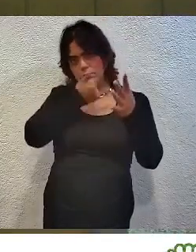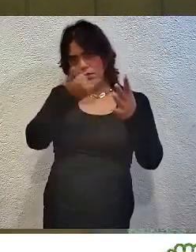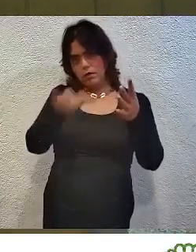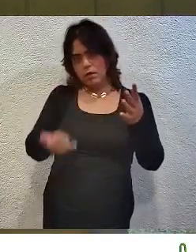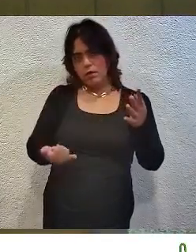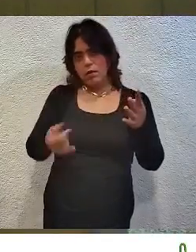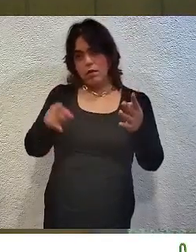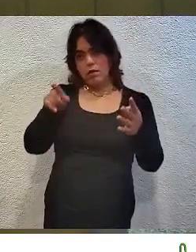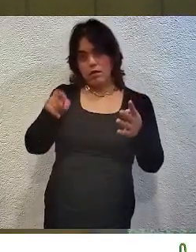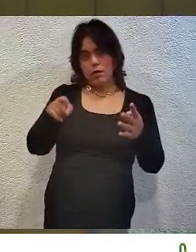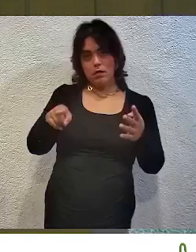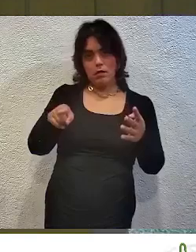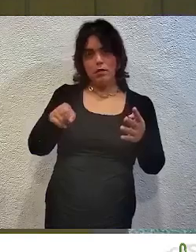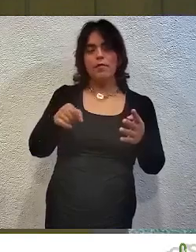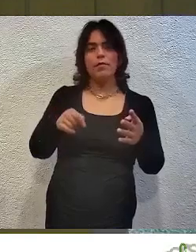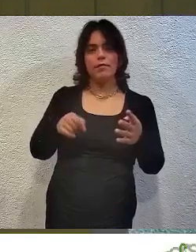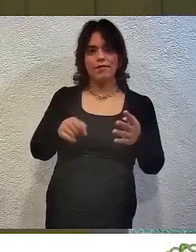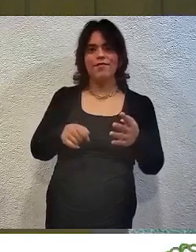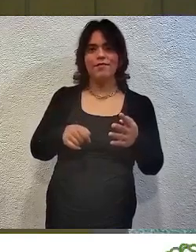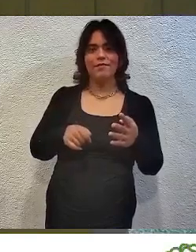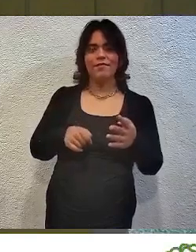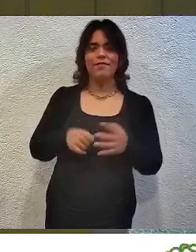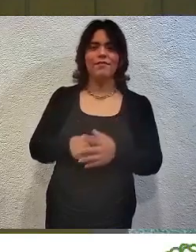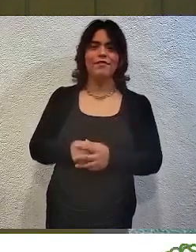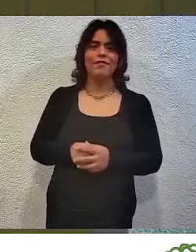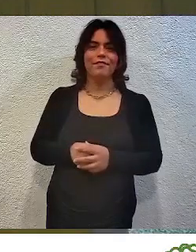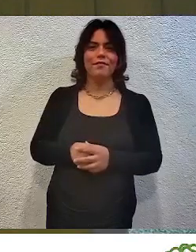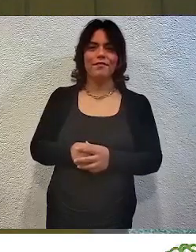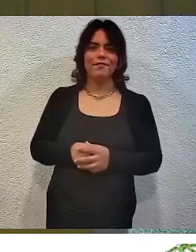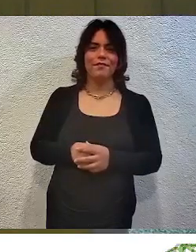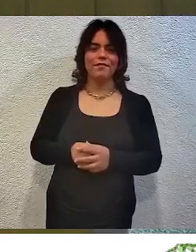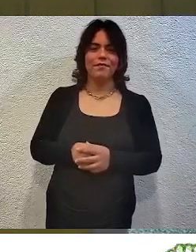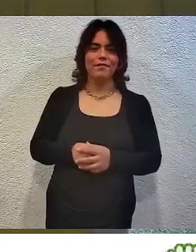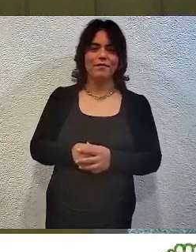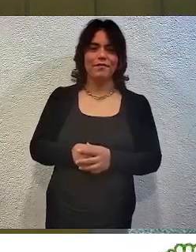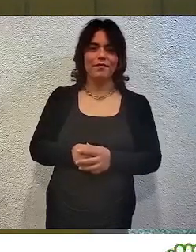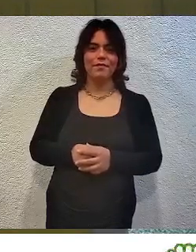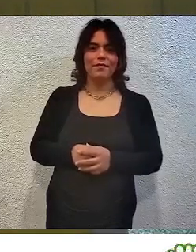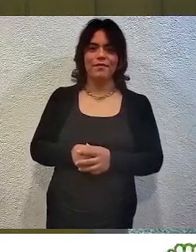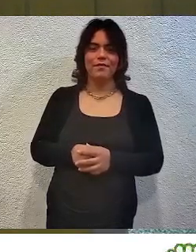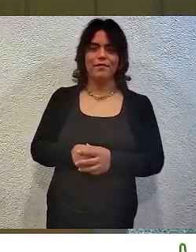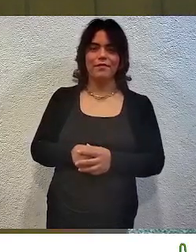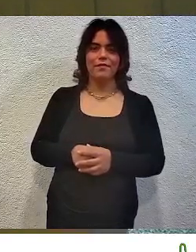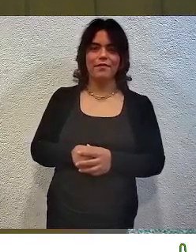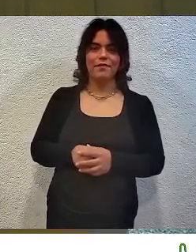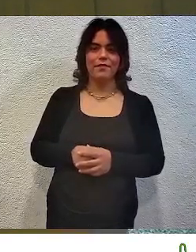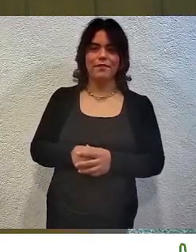por parte de la parte actora, una de las partes que fueron actoras.